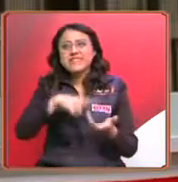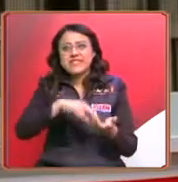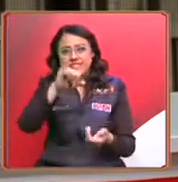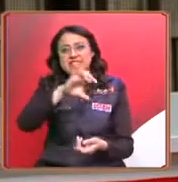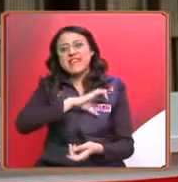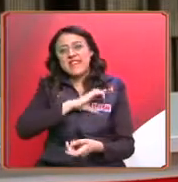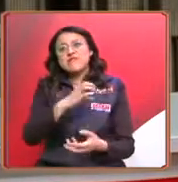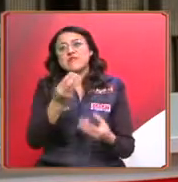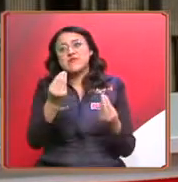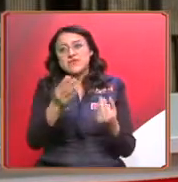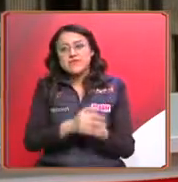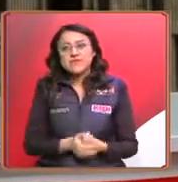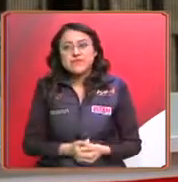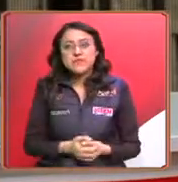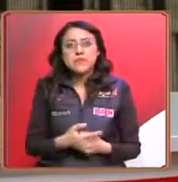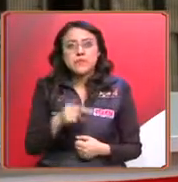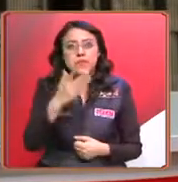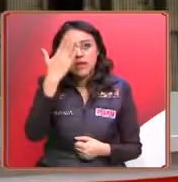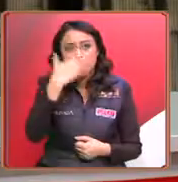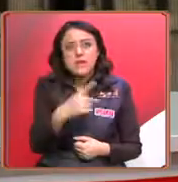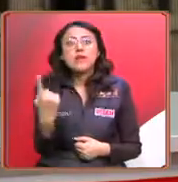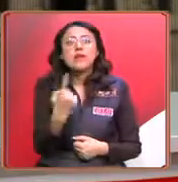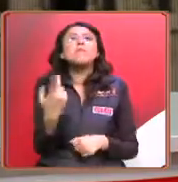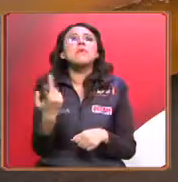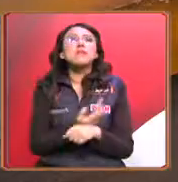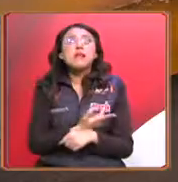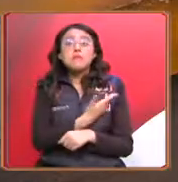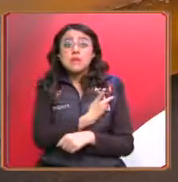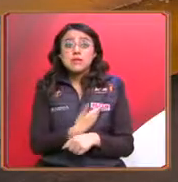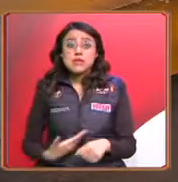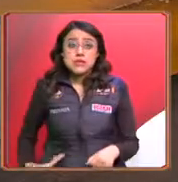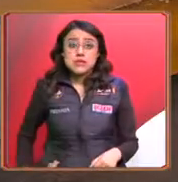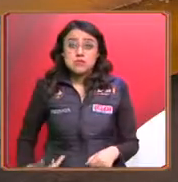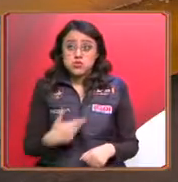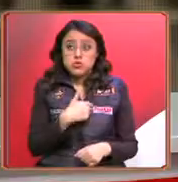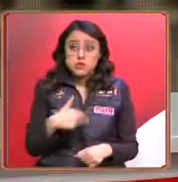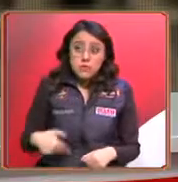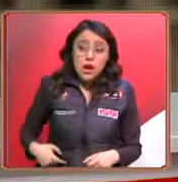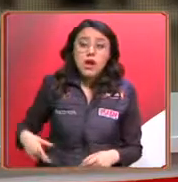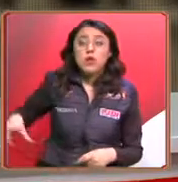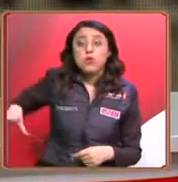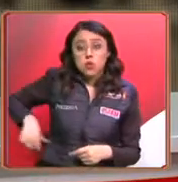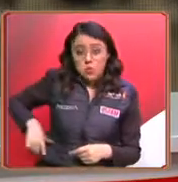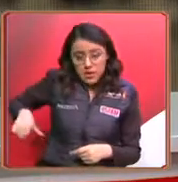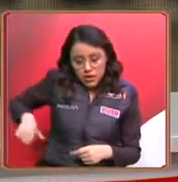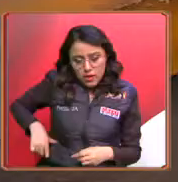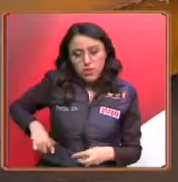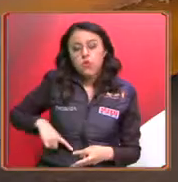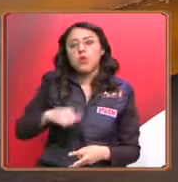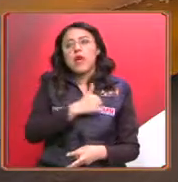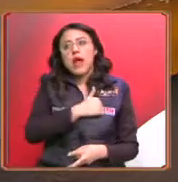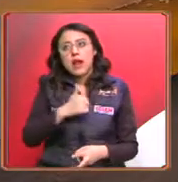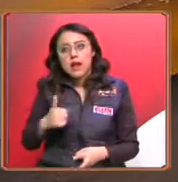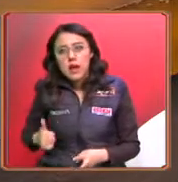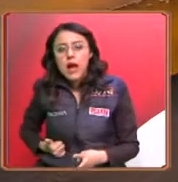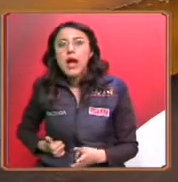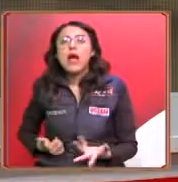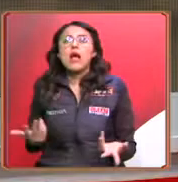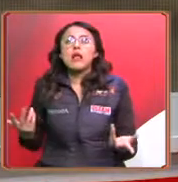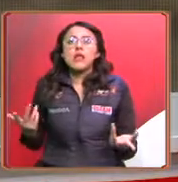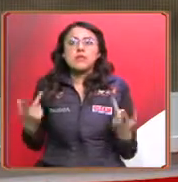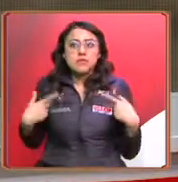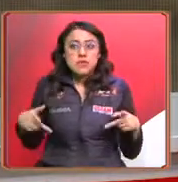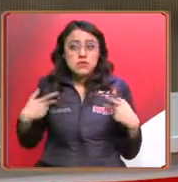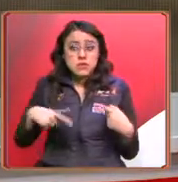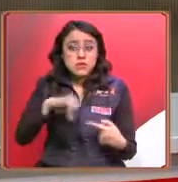mucho por allá. Bueno, ¿sabes qué pasa con los que son presidentes municipales, gobernadores, alcaldes, todo? Los